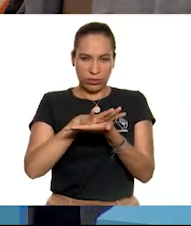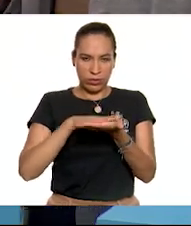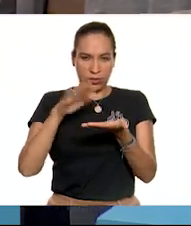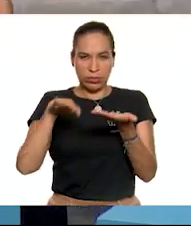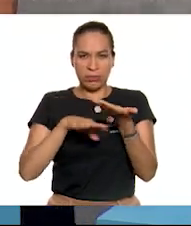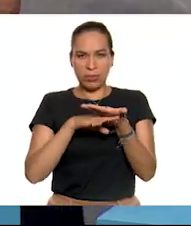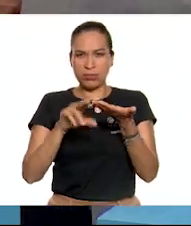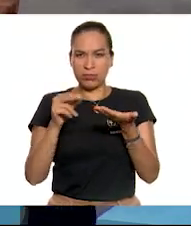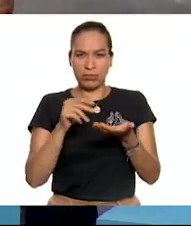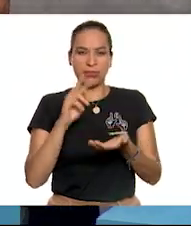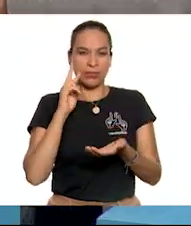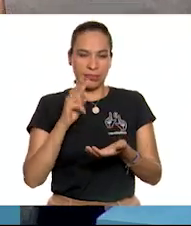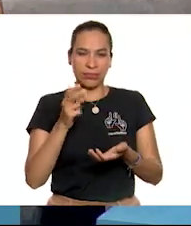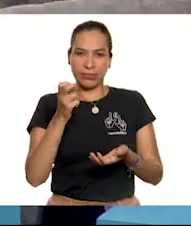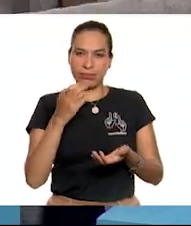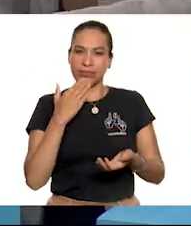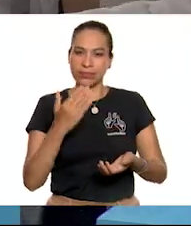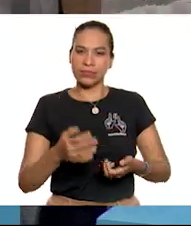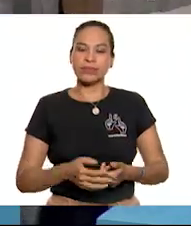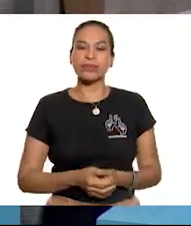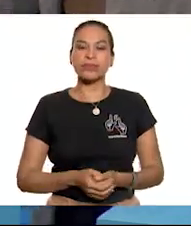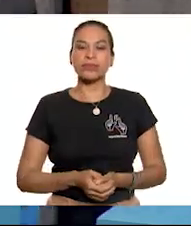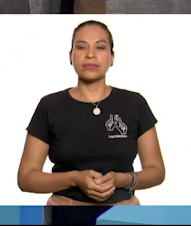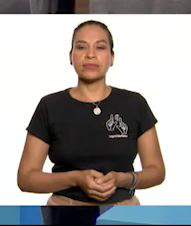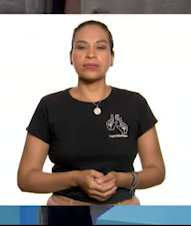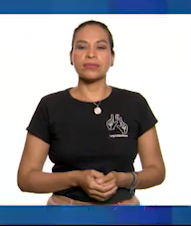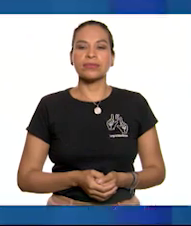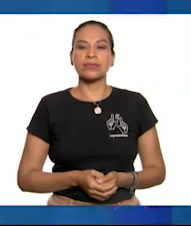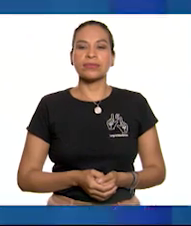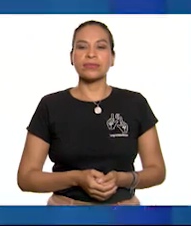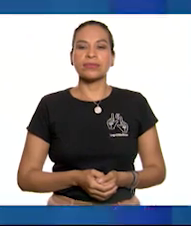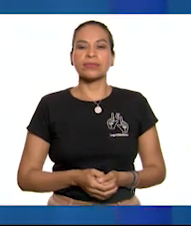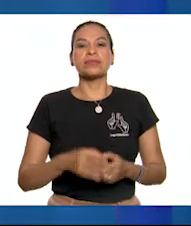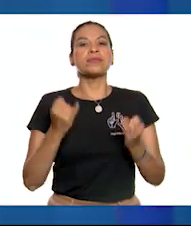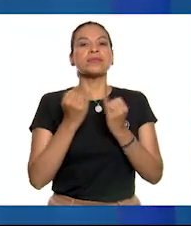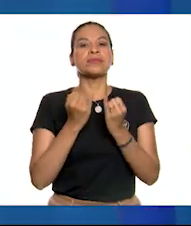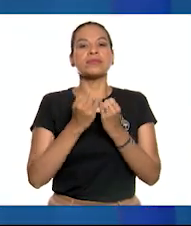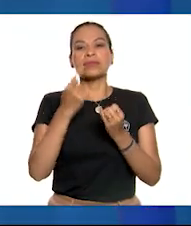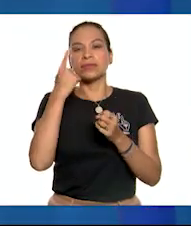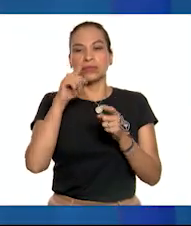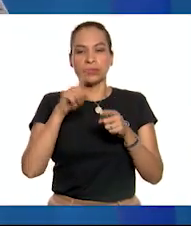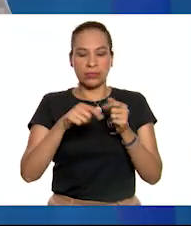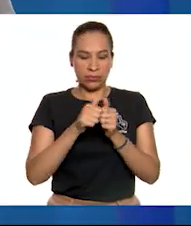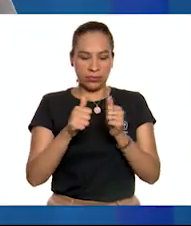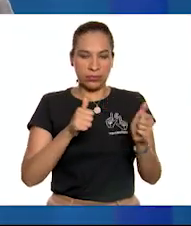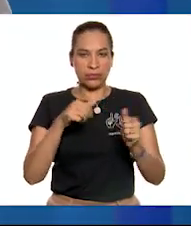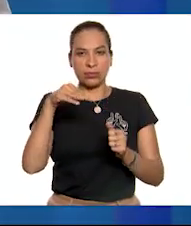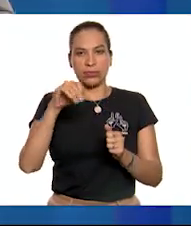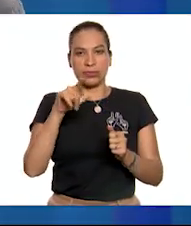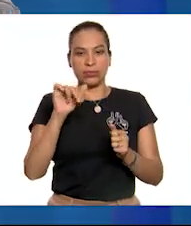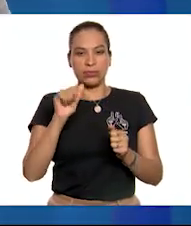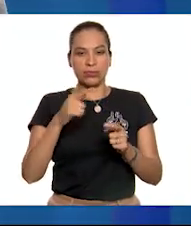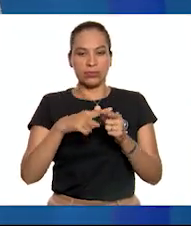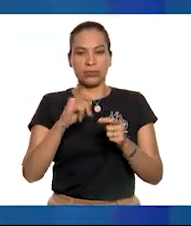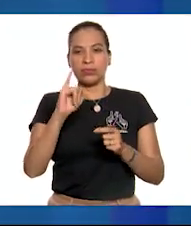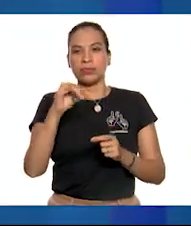abajito. Exactamente. Muy bien. Y bueno, también para separar mezclas por medio de la imantación,